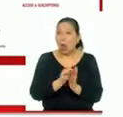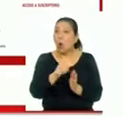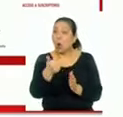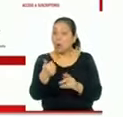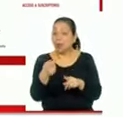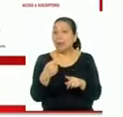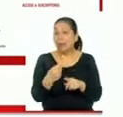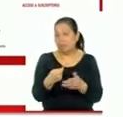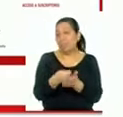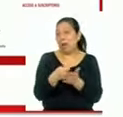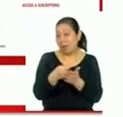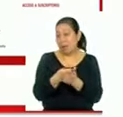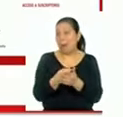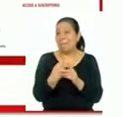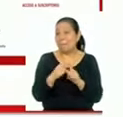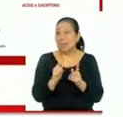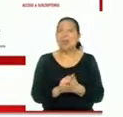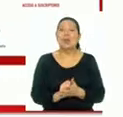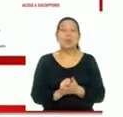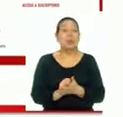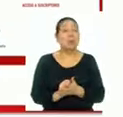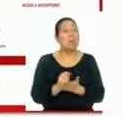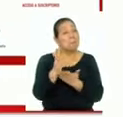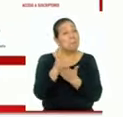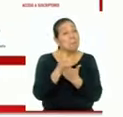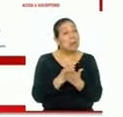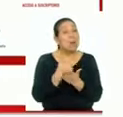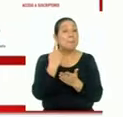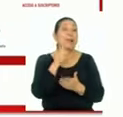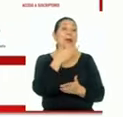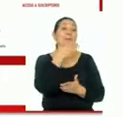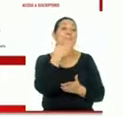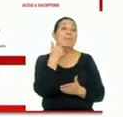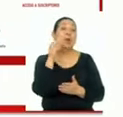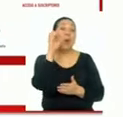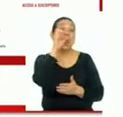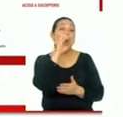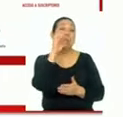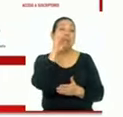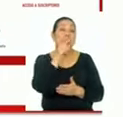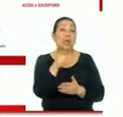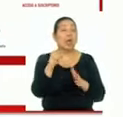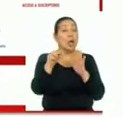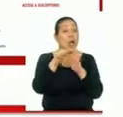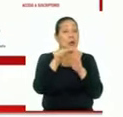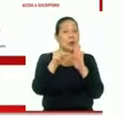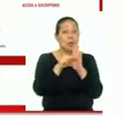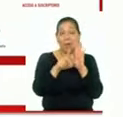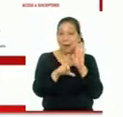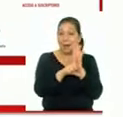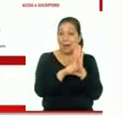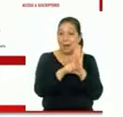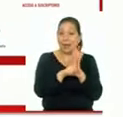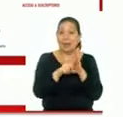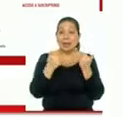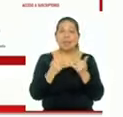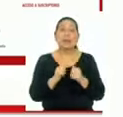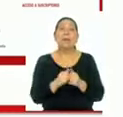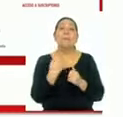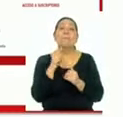parte que tiene un costo mínimo, para mejorar la búsqueda que se hace de las normas legales de manera